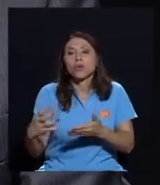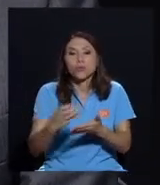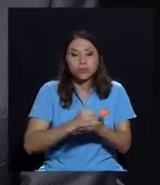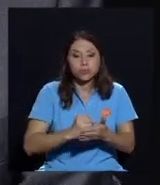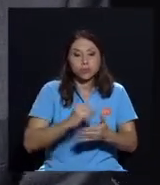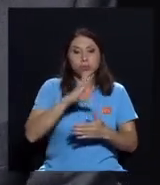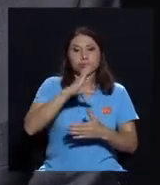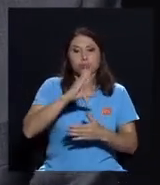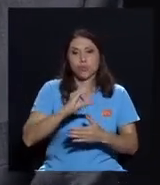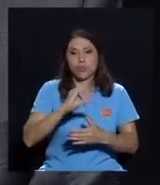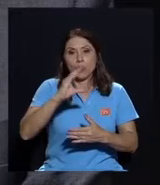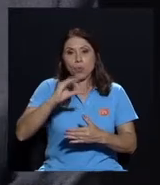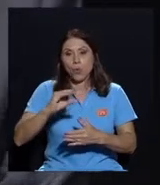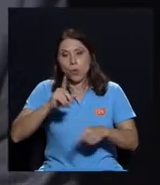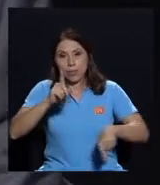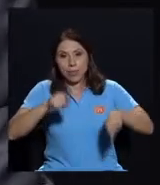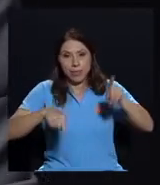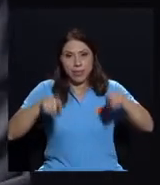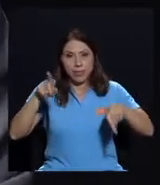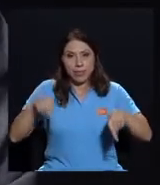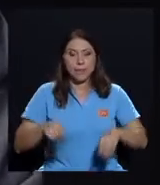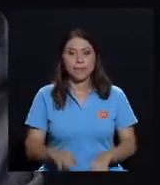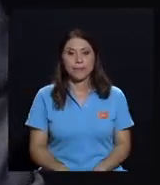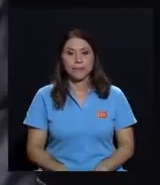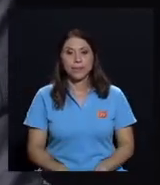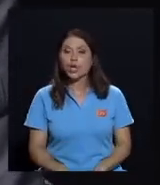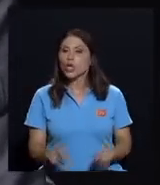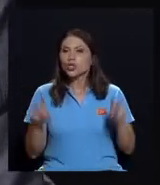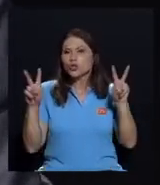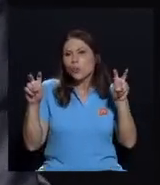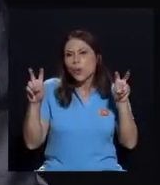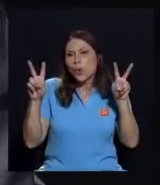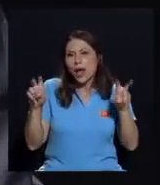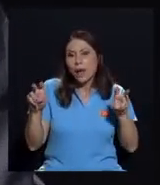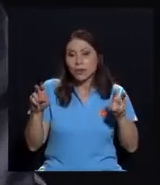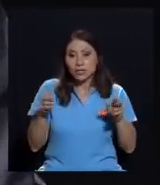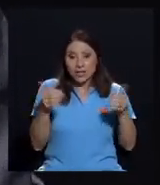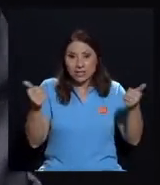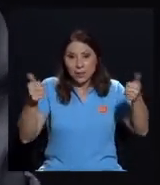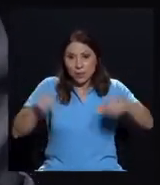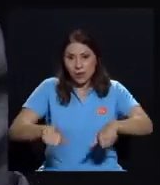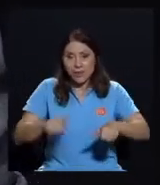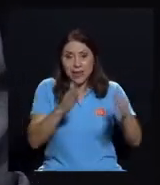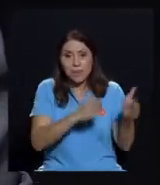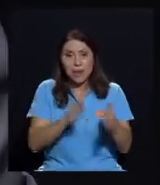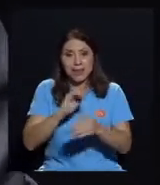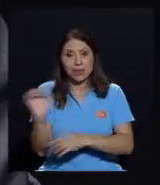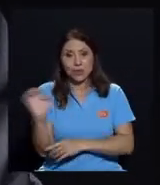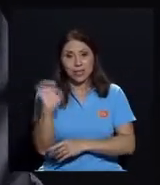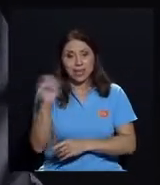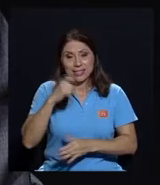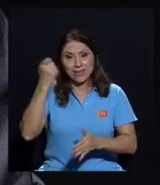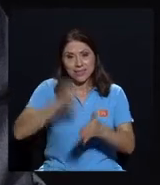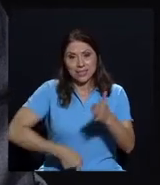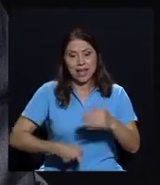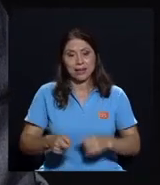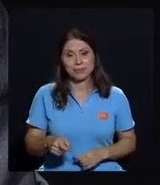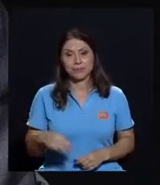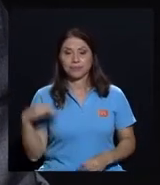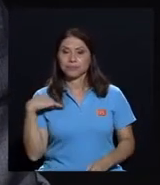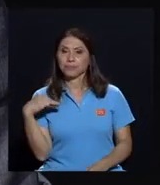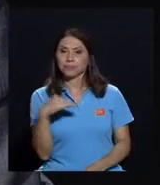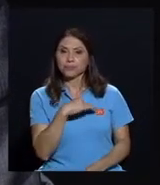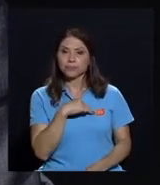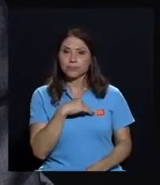problema es lo siguiente este supongamos que se aprueba el plan de contingencia fiscal el ministerio de hacienda